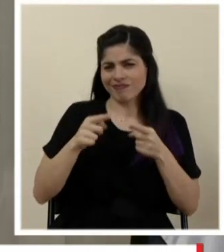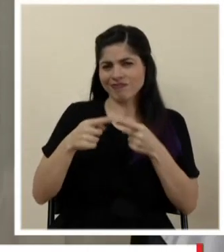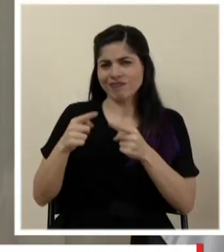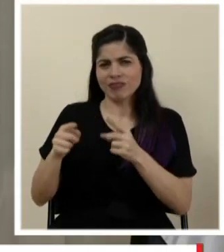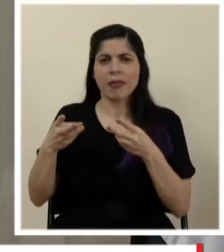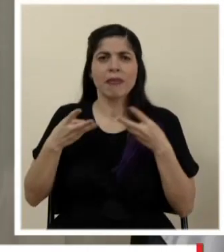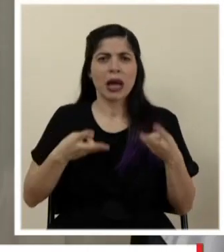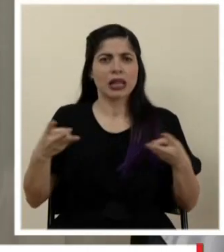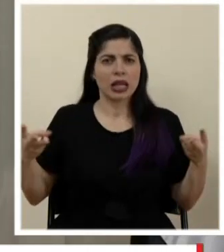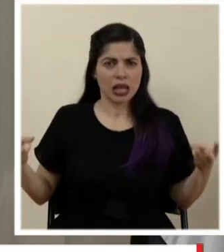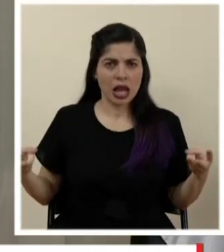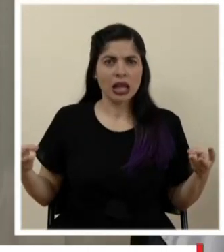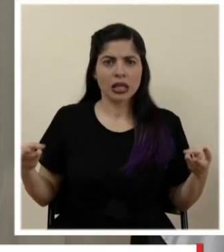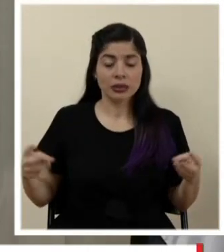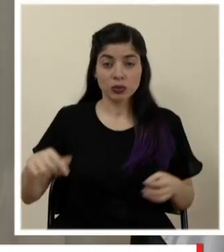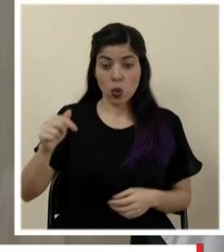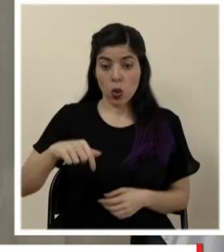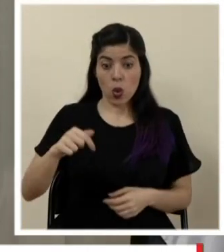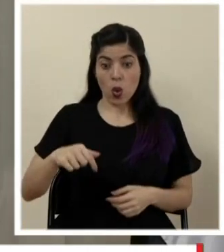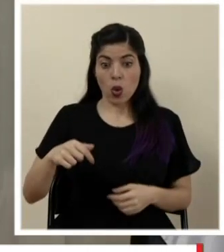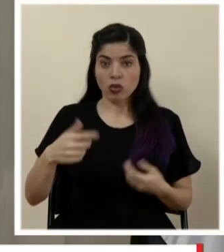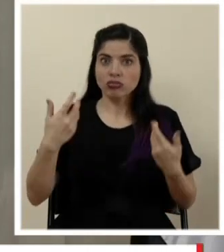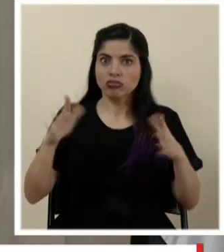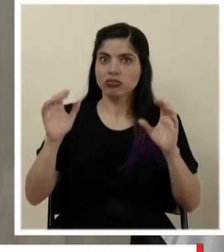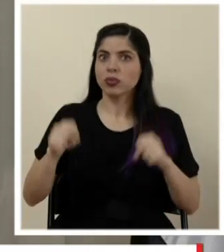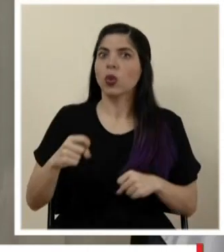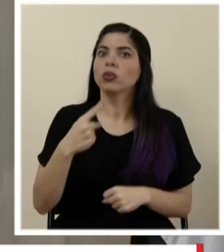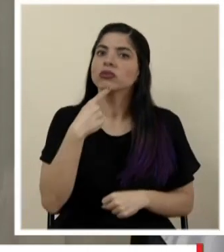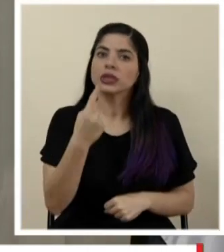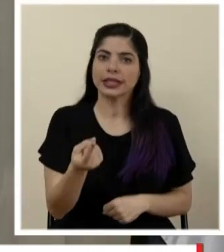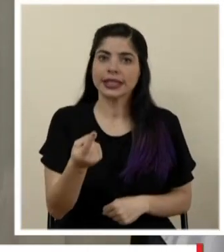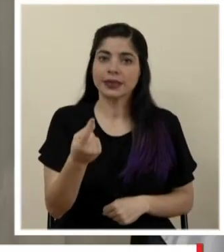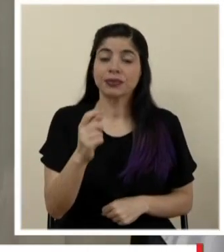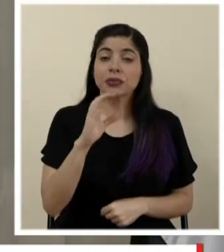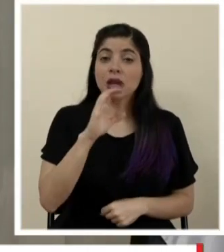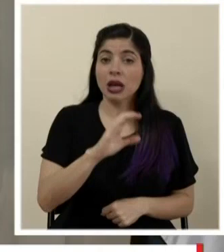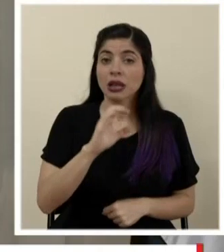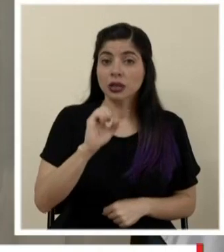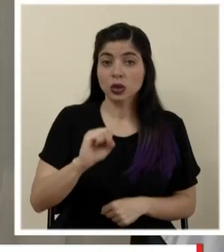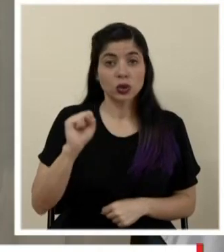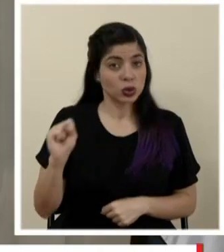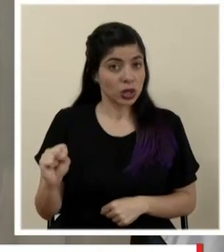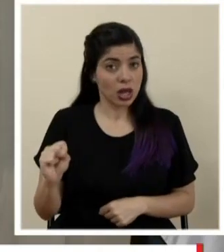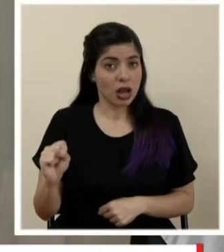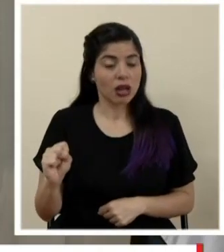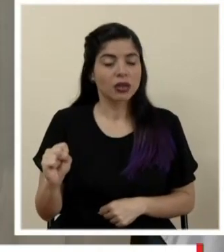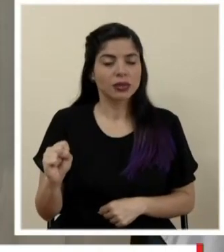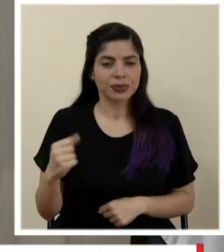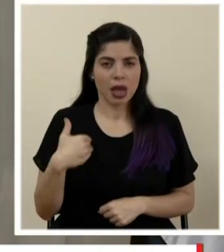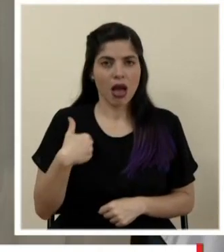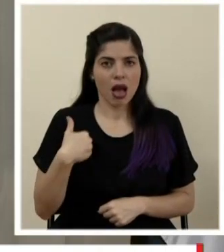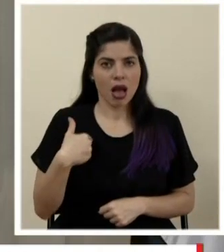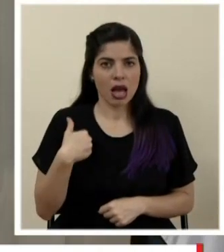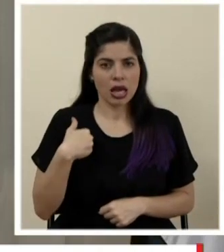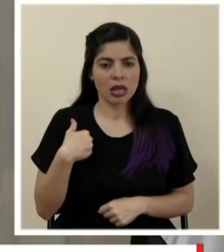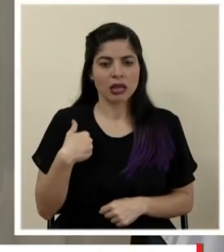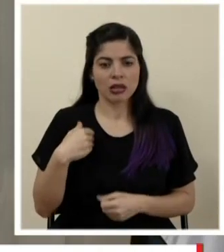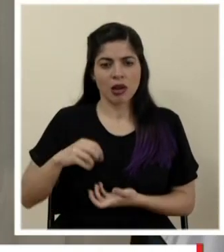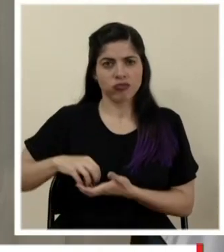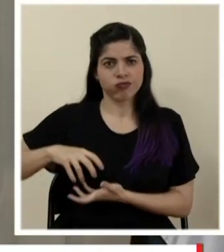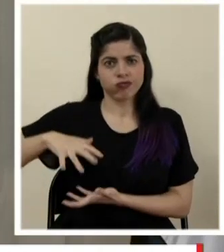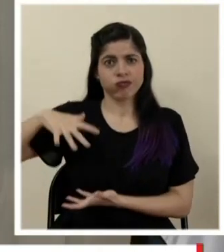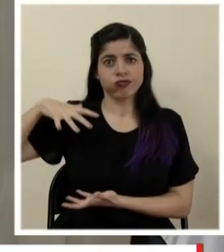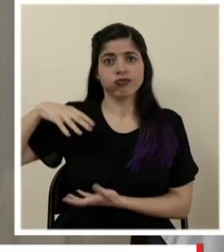de materiales, y hoy podemos decir que la Caja Costarricense de Seguro Social tiene